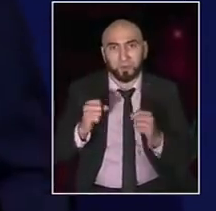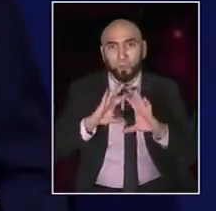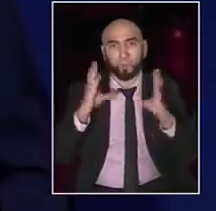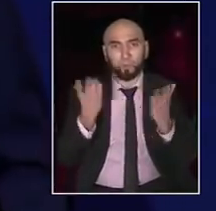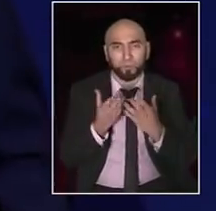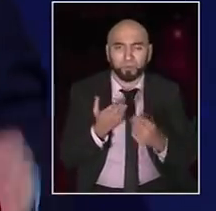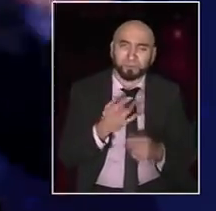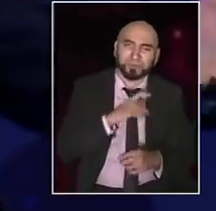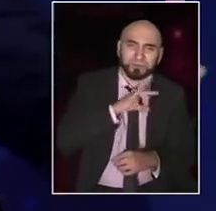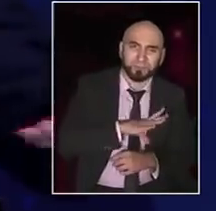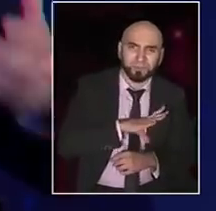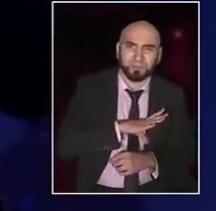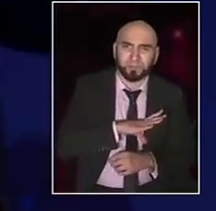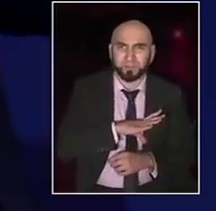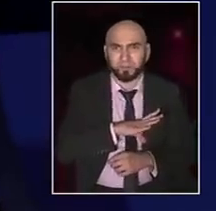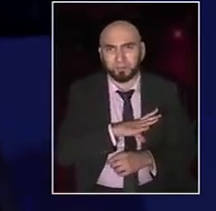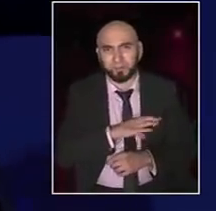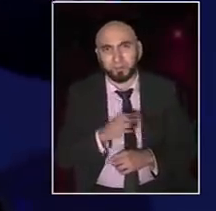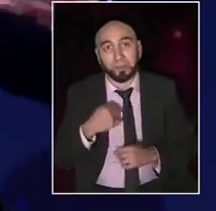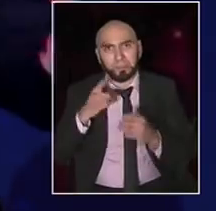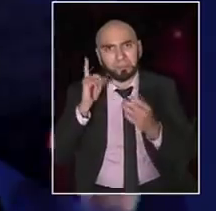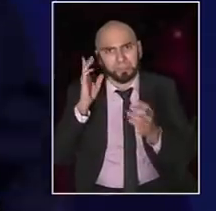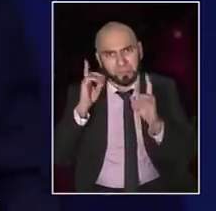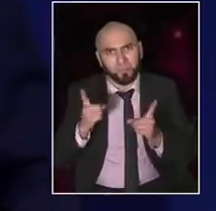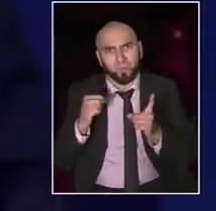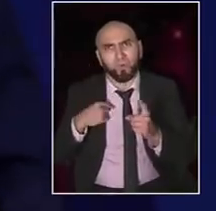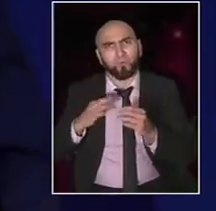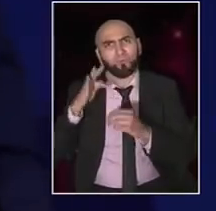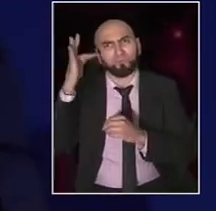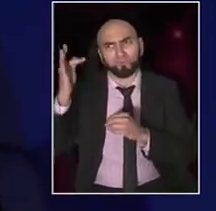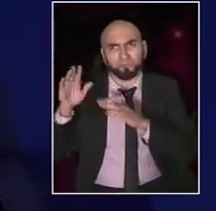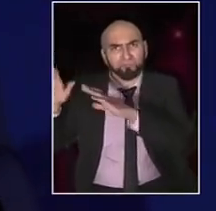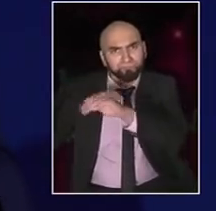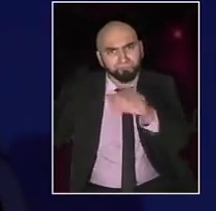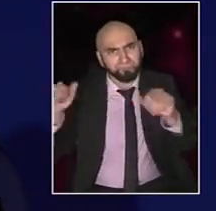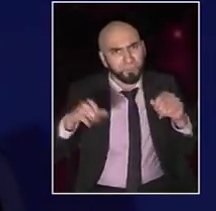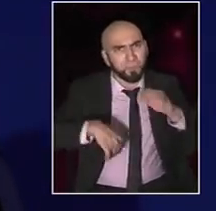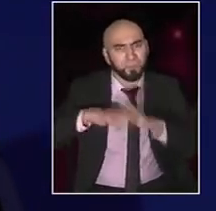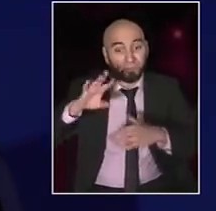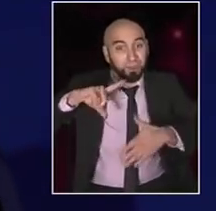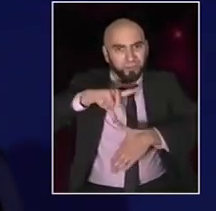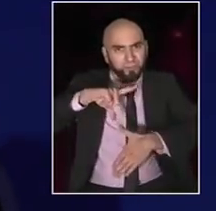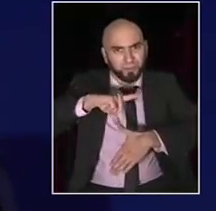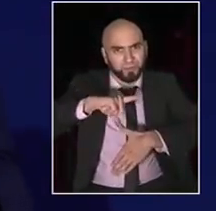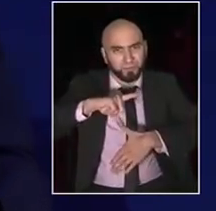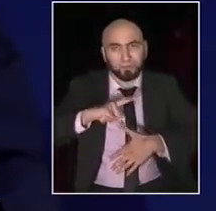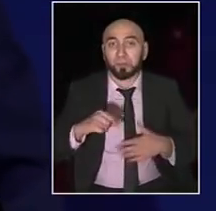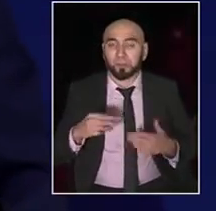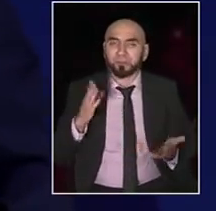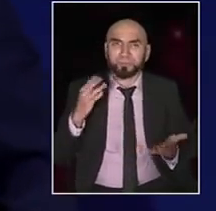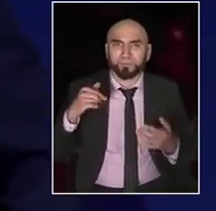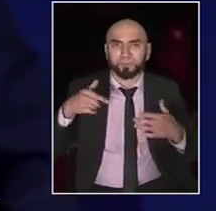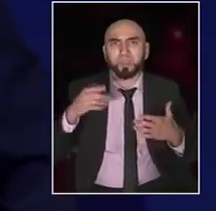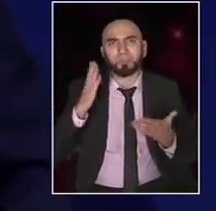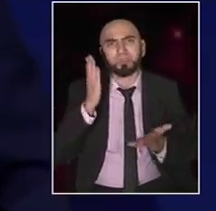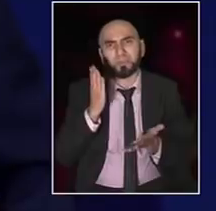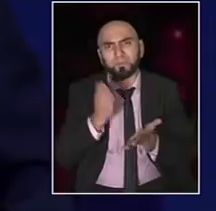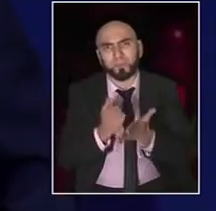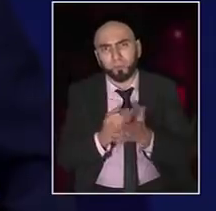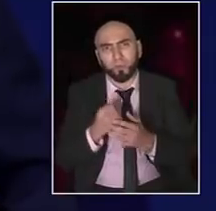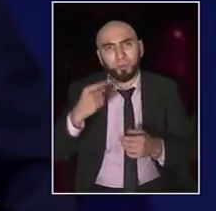por eso tenemos que convocar a otro, y este encuentro tiene que ser a futuro latinoamericano, tiene que ser también un espacio alternativo de